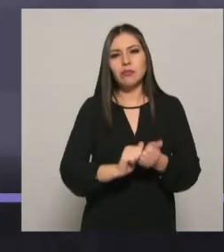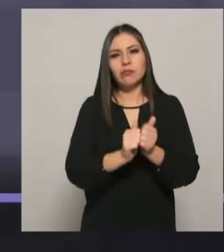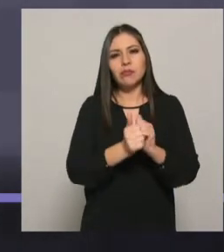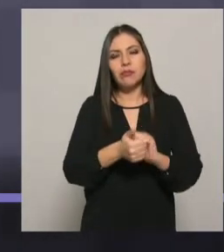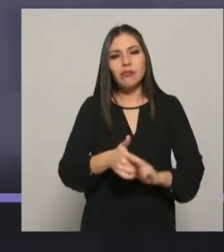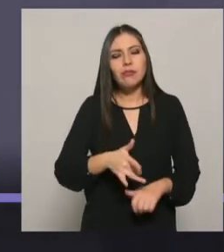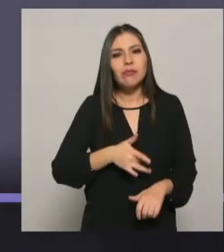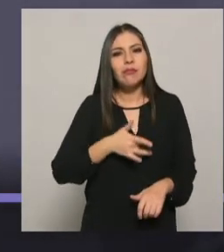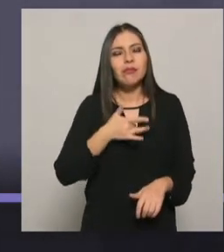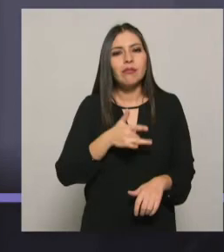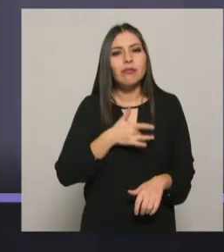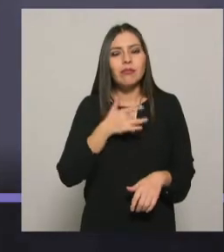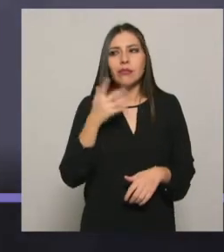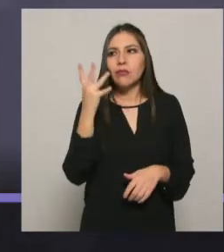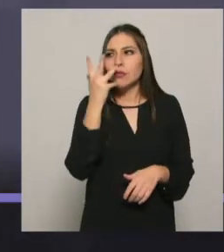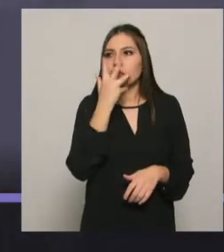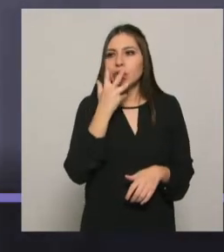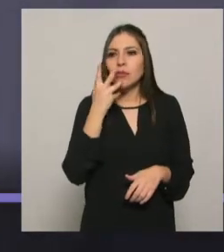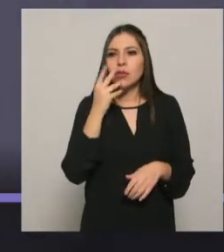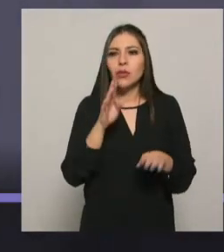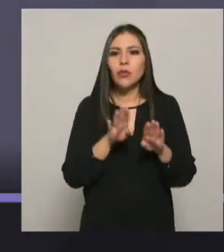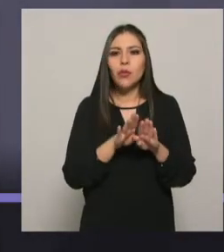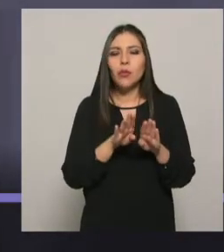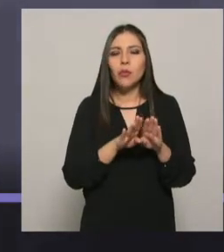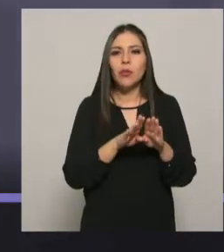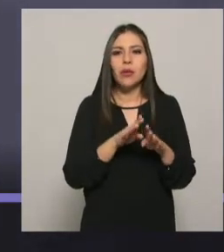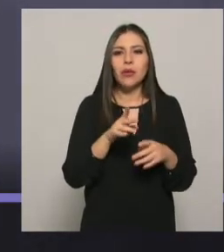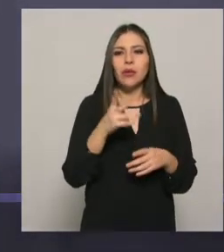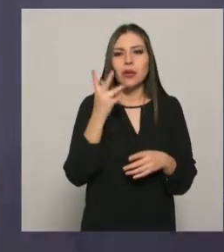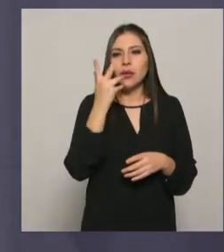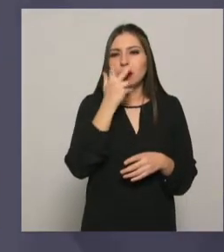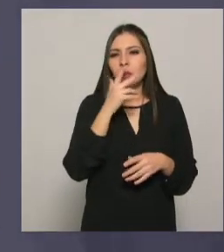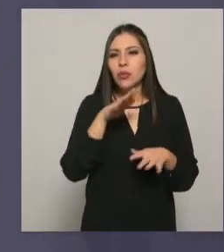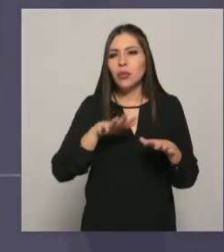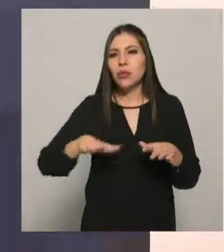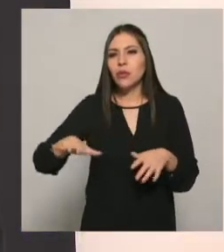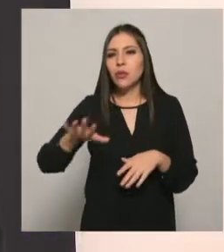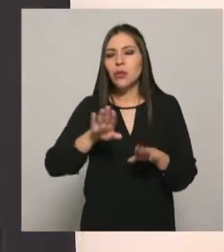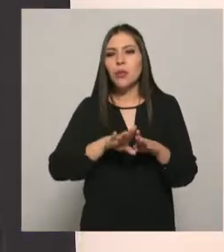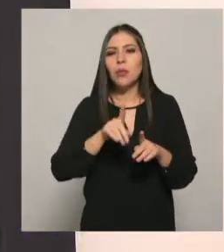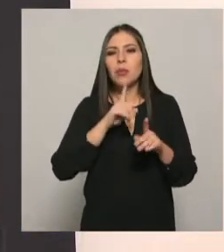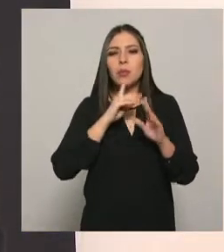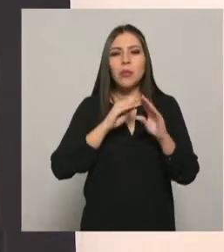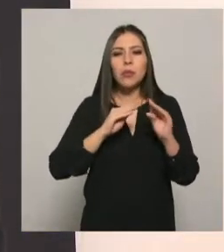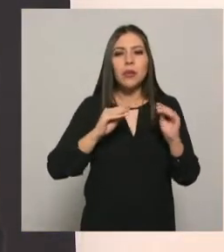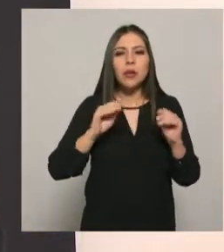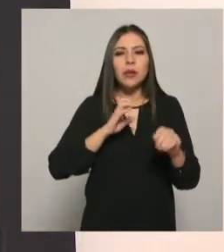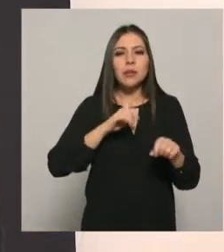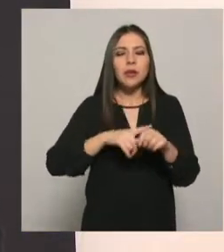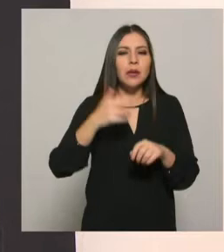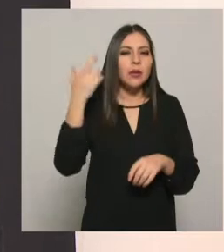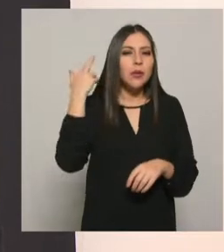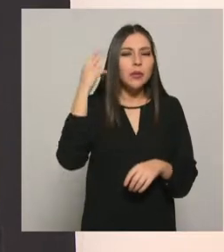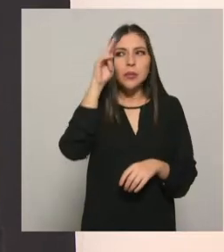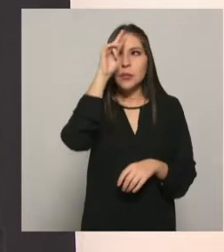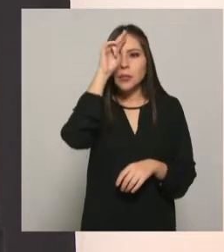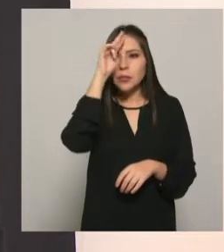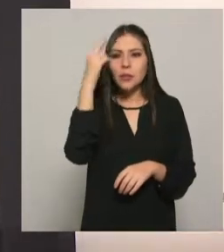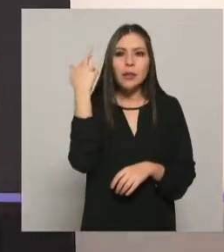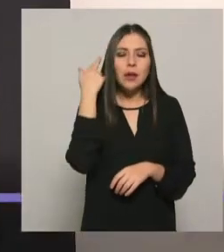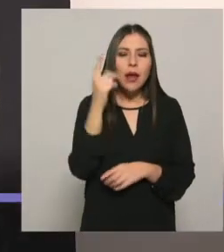el ambiente, es hermoso, es un silencio especial. El oír los grillitos, el oír el